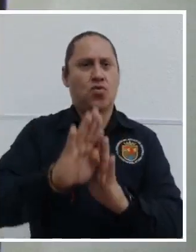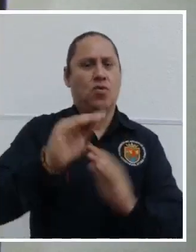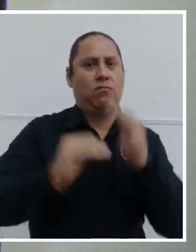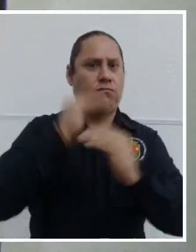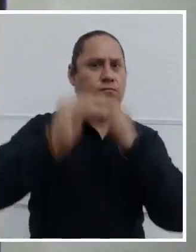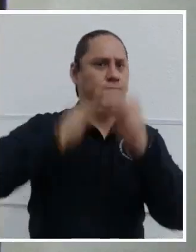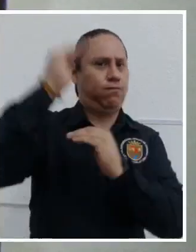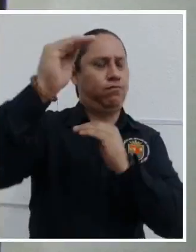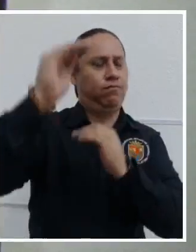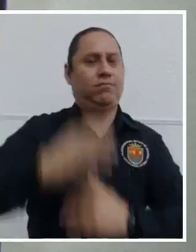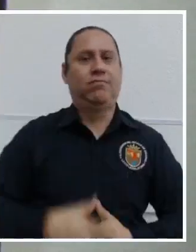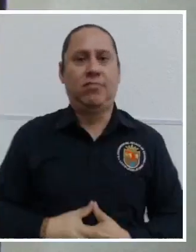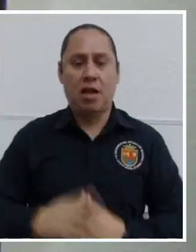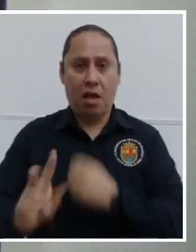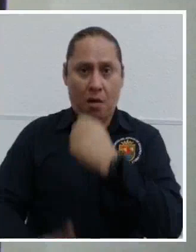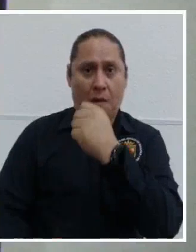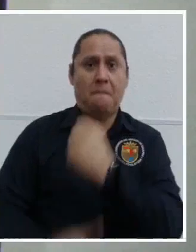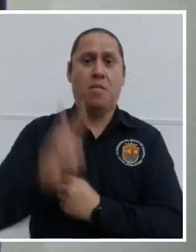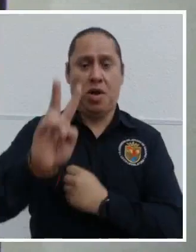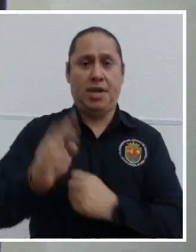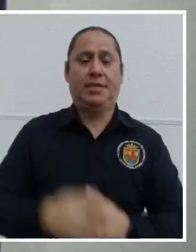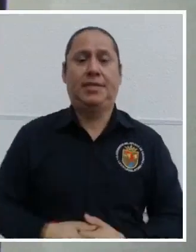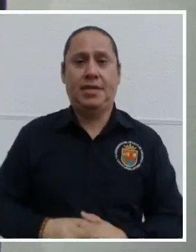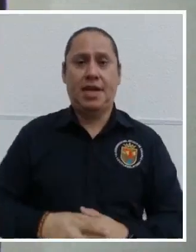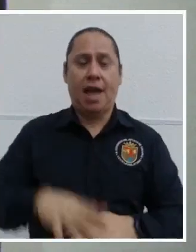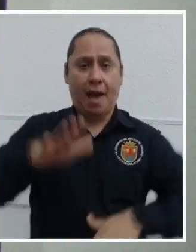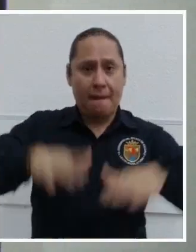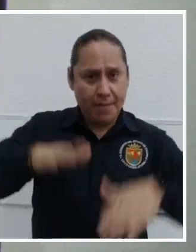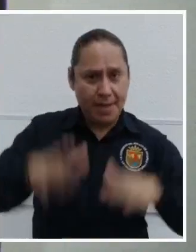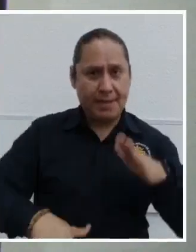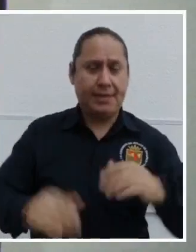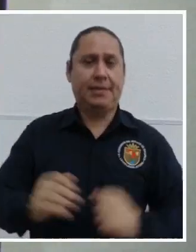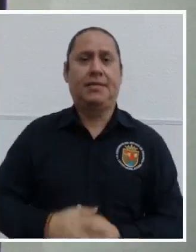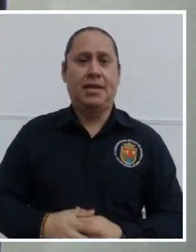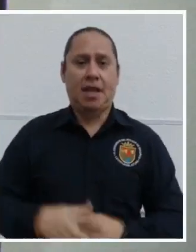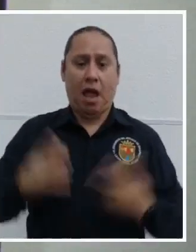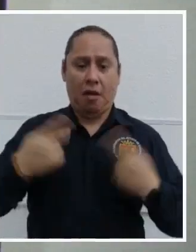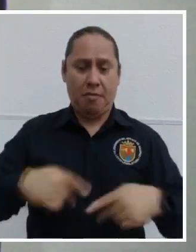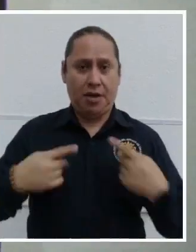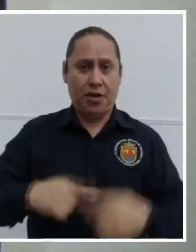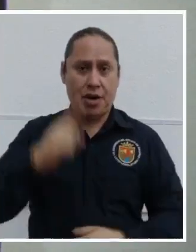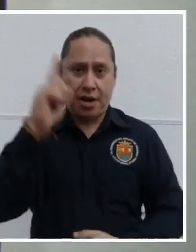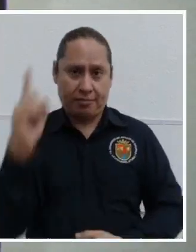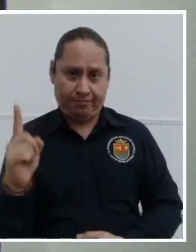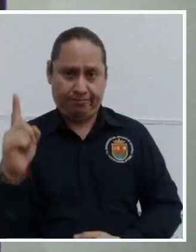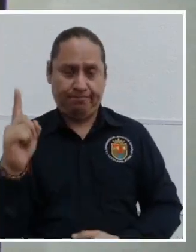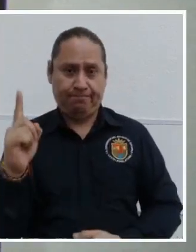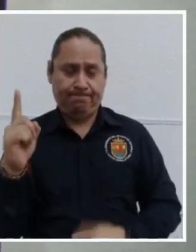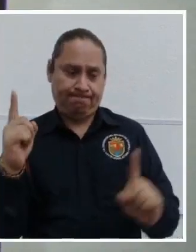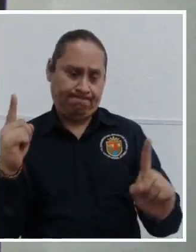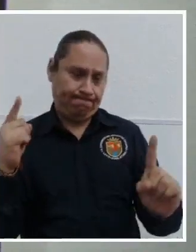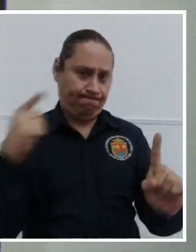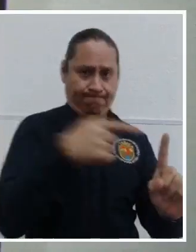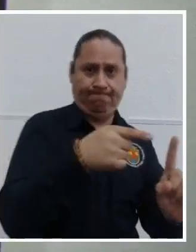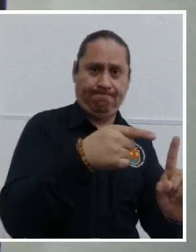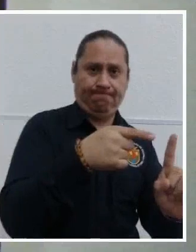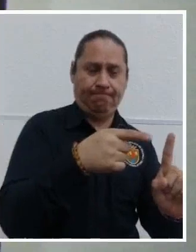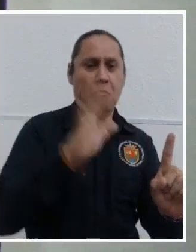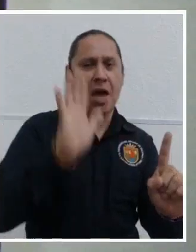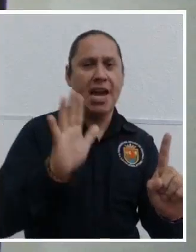declaratoria. La violencia, en su mayoría, se efectúa por personas en las que la víctima alguna vez